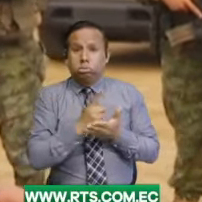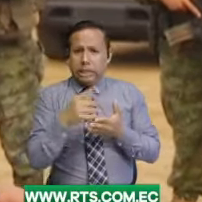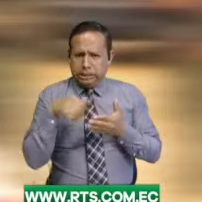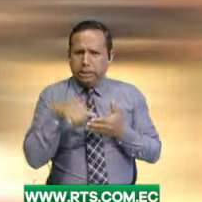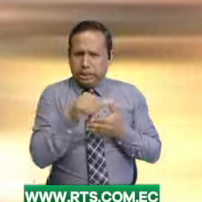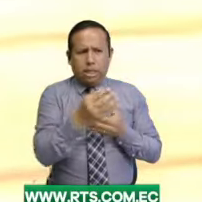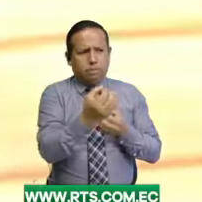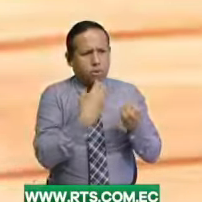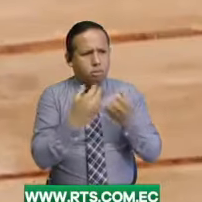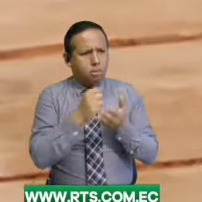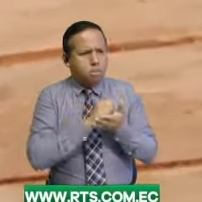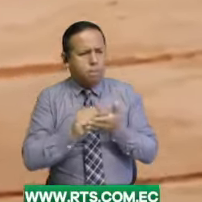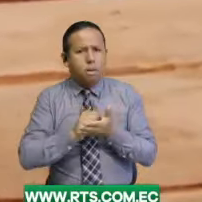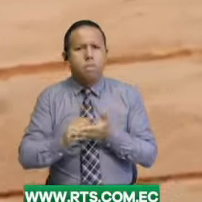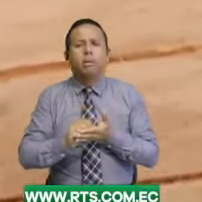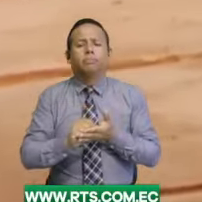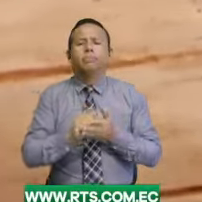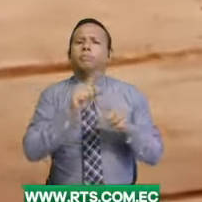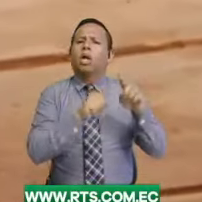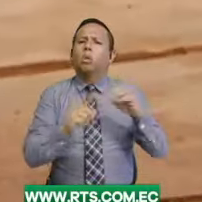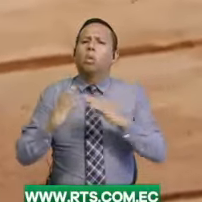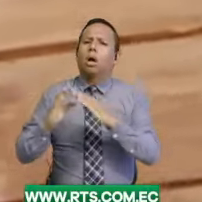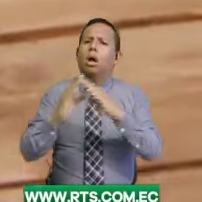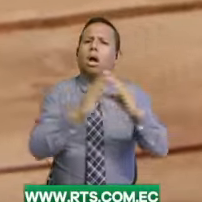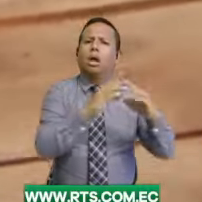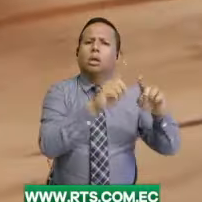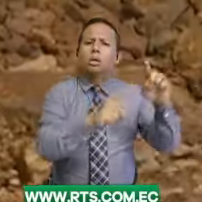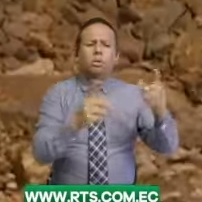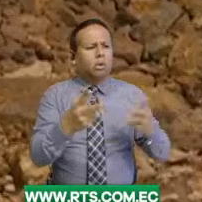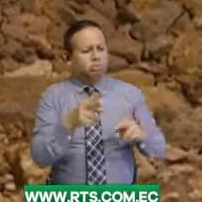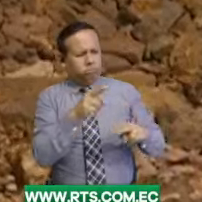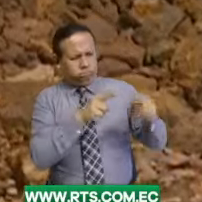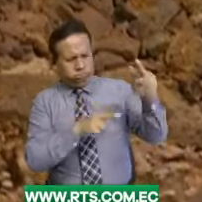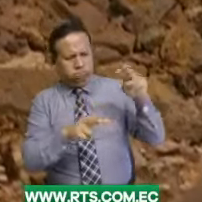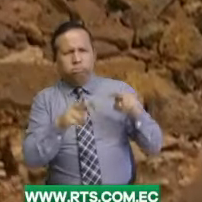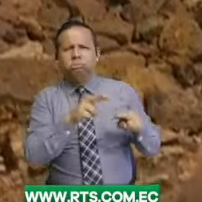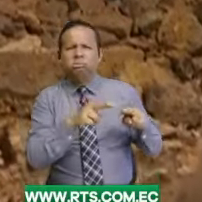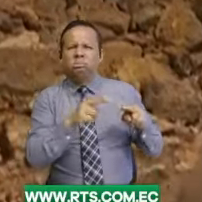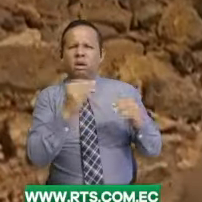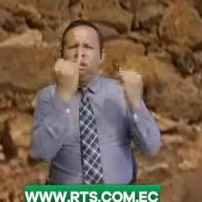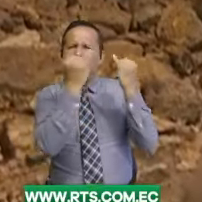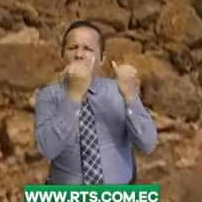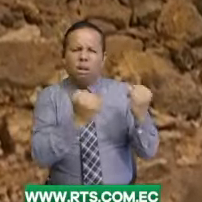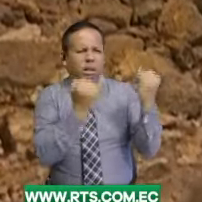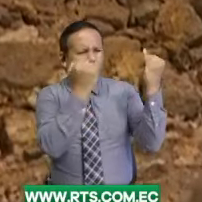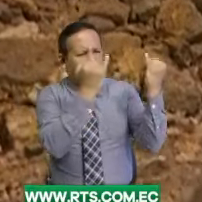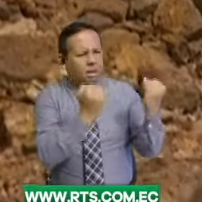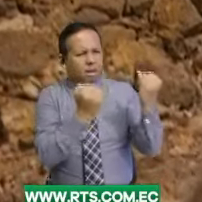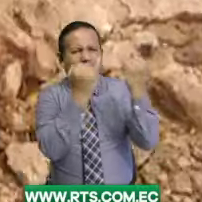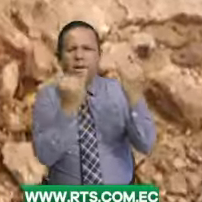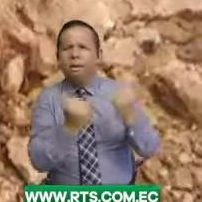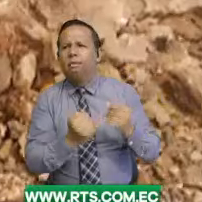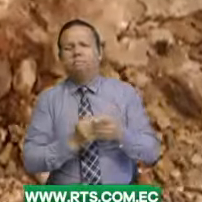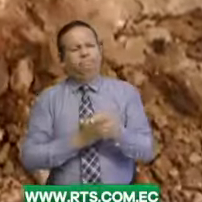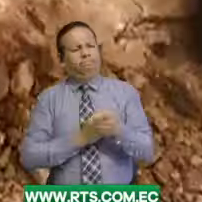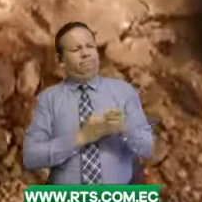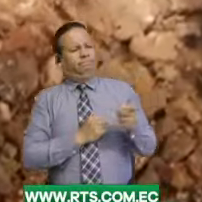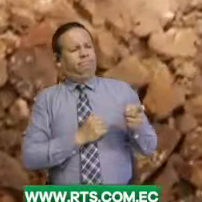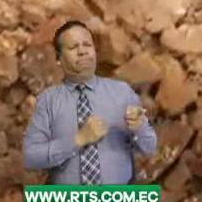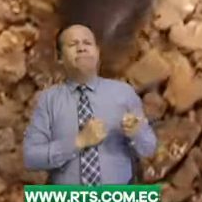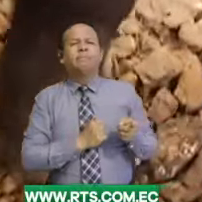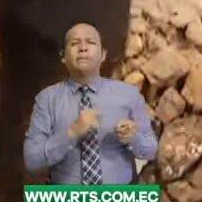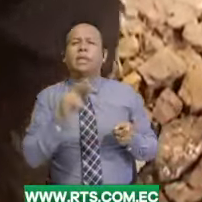levantamiento de información. En algunos domicilios hasta se encontraron con imágenes de santos en medio de lo que parecería